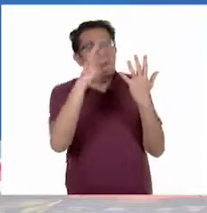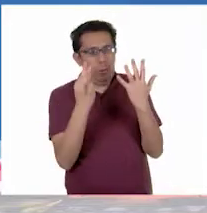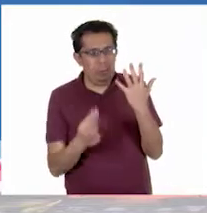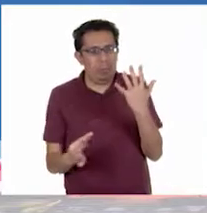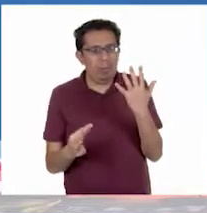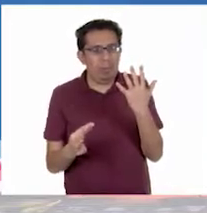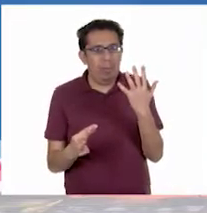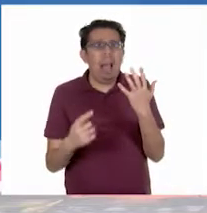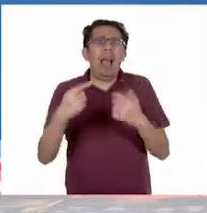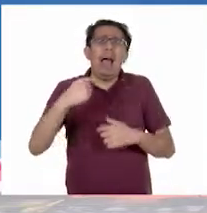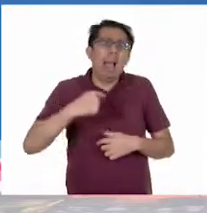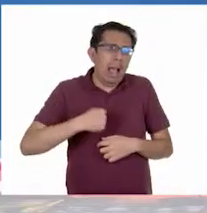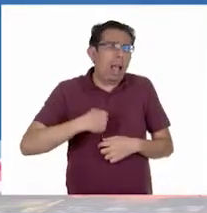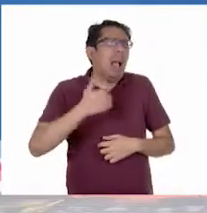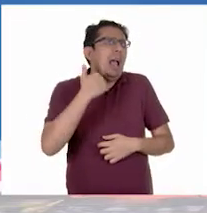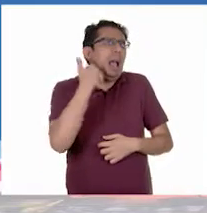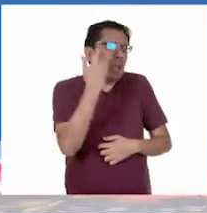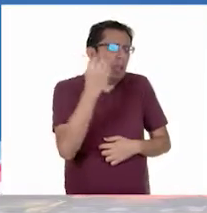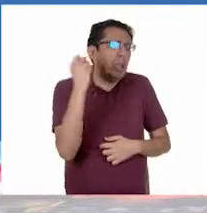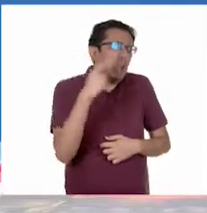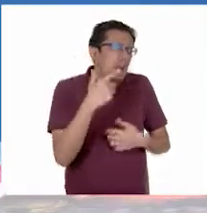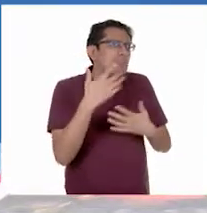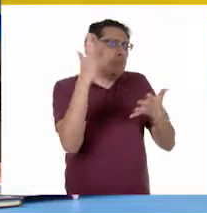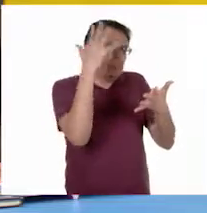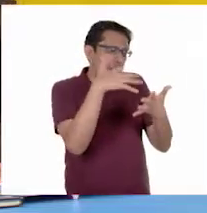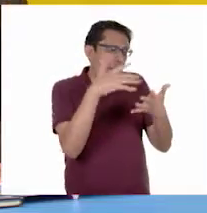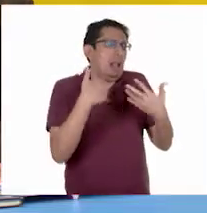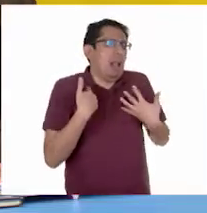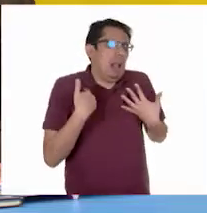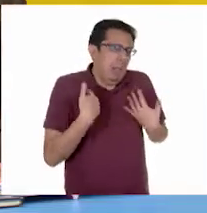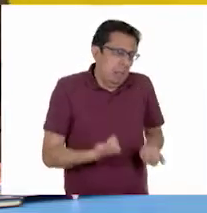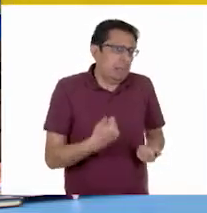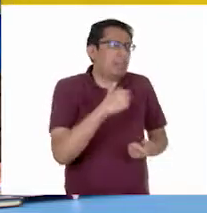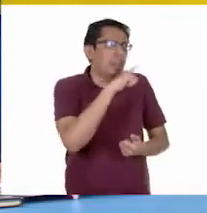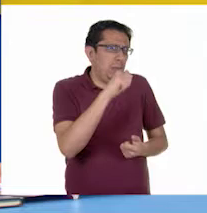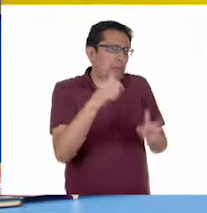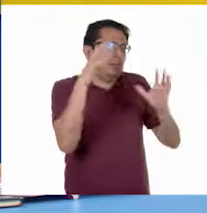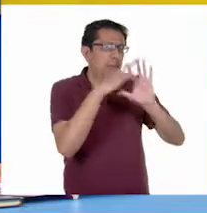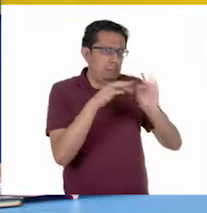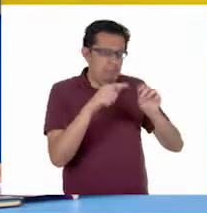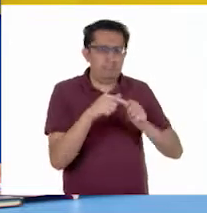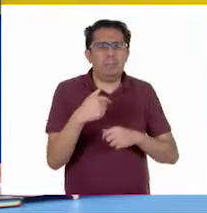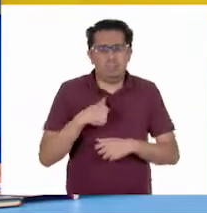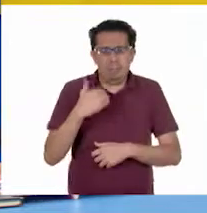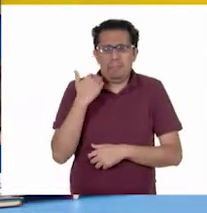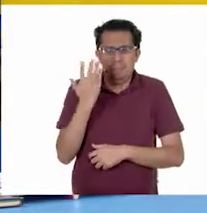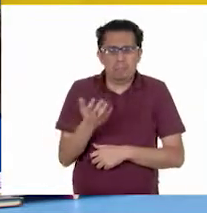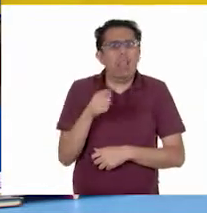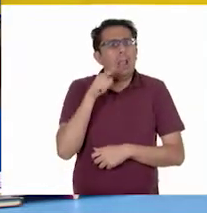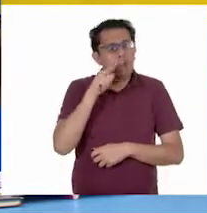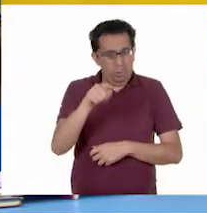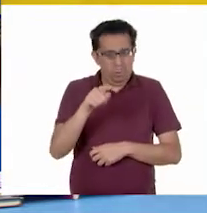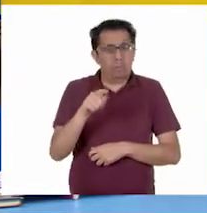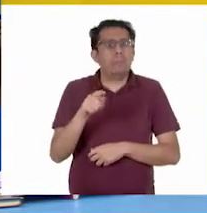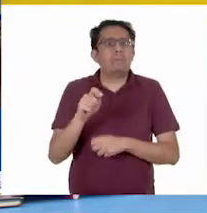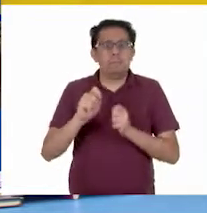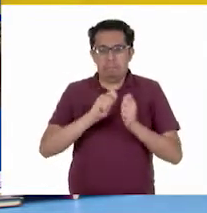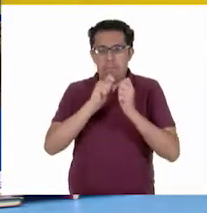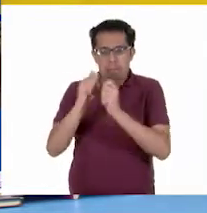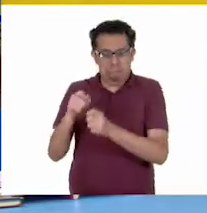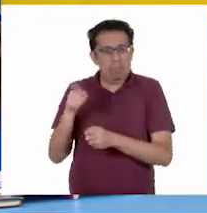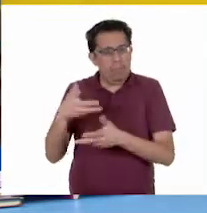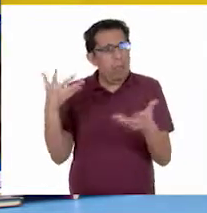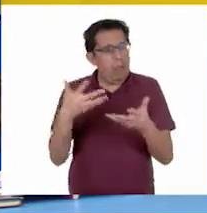también quiero interpretar un haiku, profesor. Muy bien, Thor, me parece muy bien. Te toca el siguiente, vamos a hacerlo. Así que presta